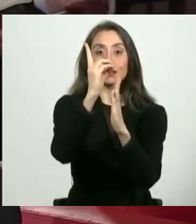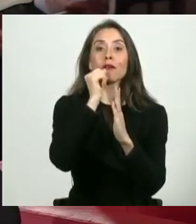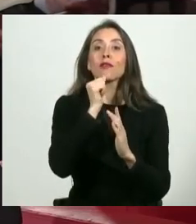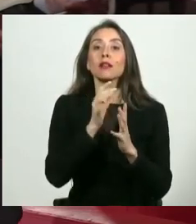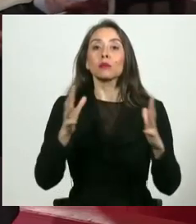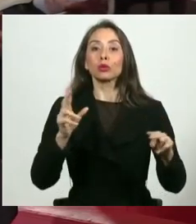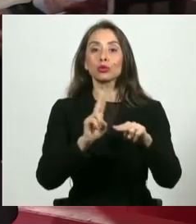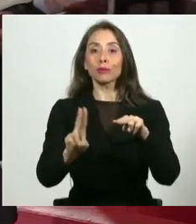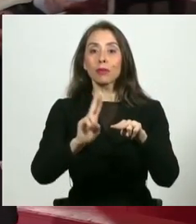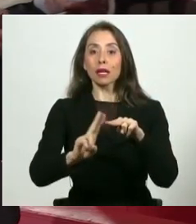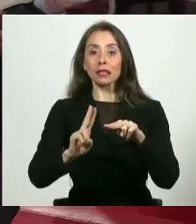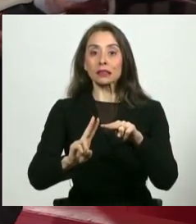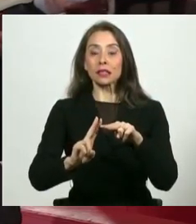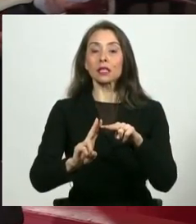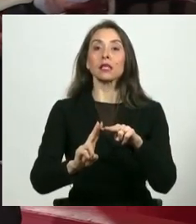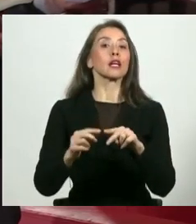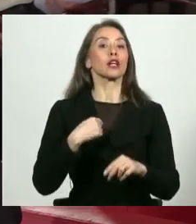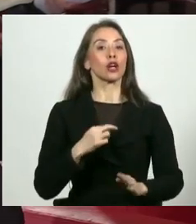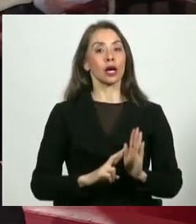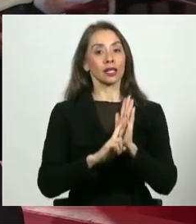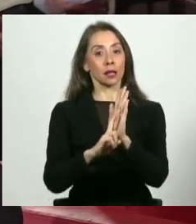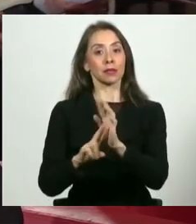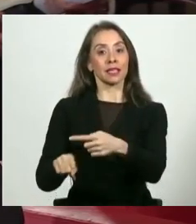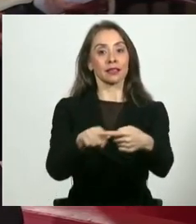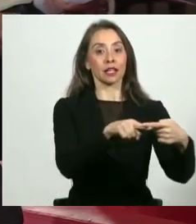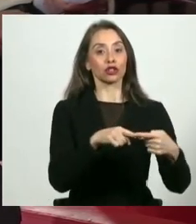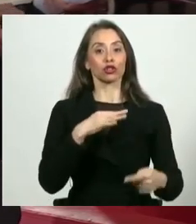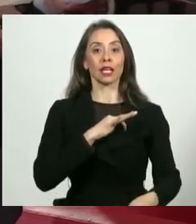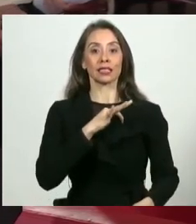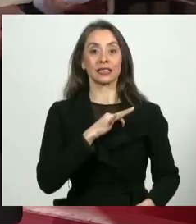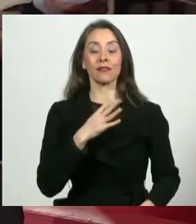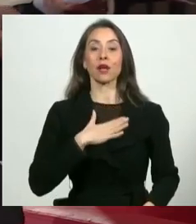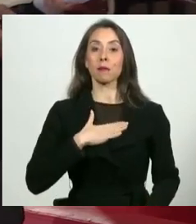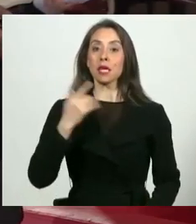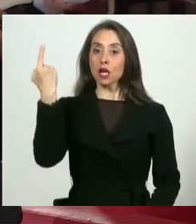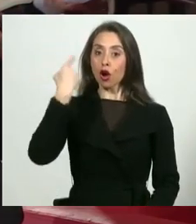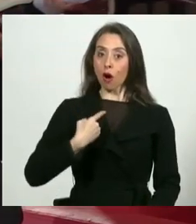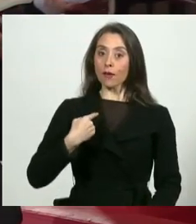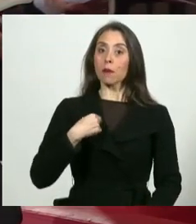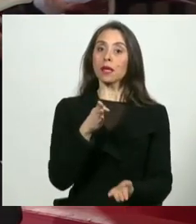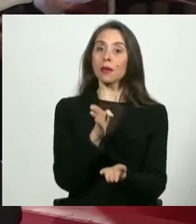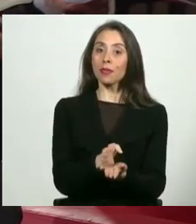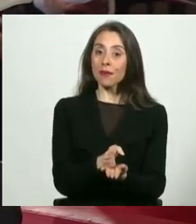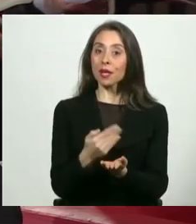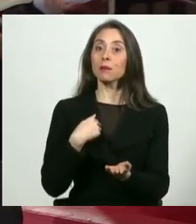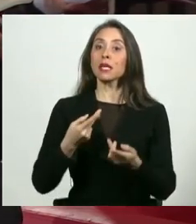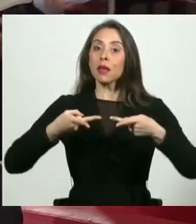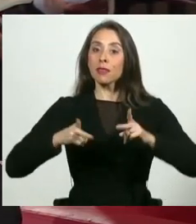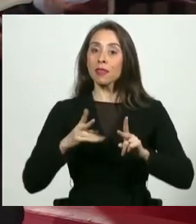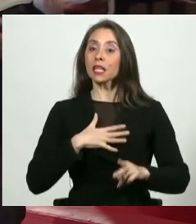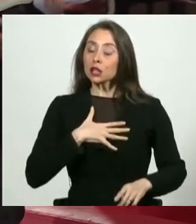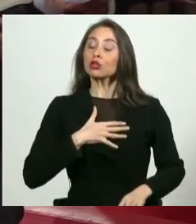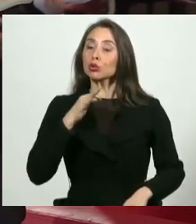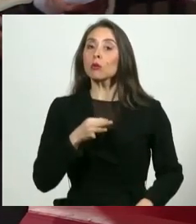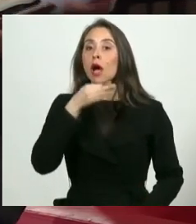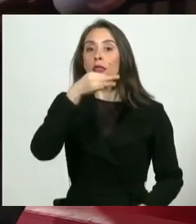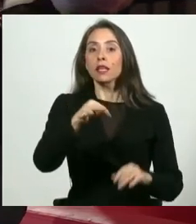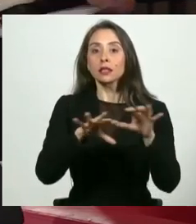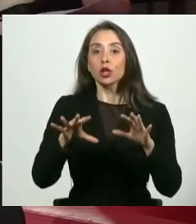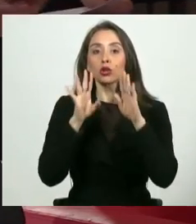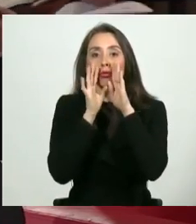hacer. Entonces, como representante de la sociedad civil, para mí es mi obligación, mi deber, mi derecho moral decir las cosas